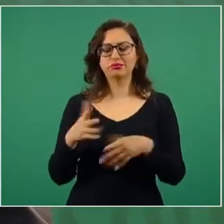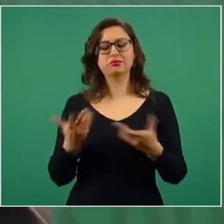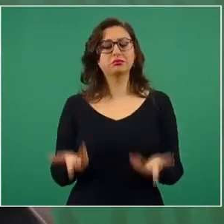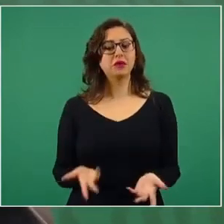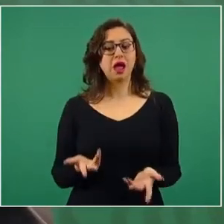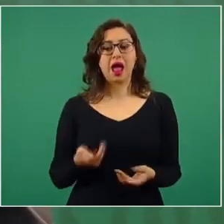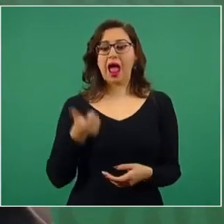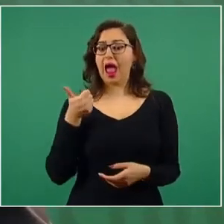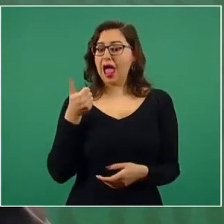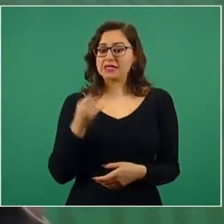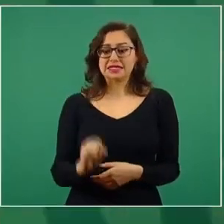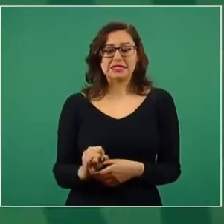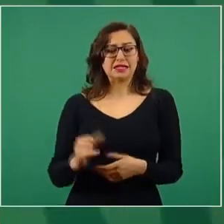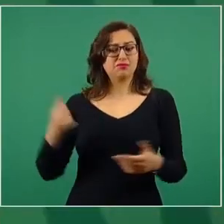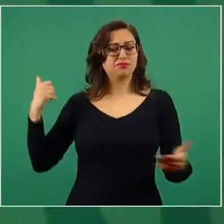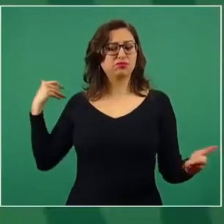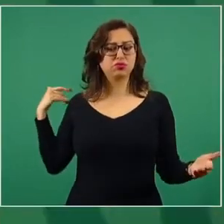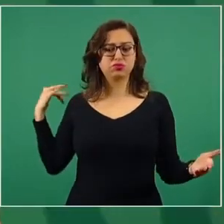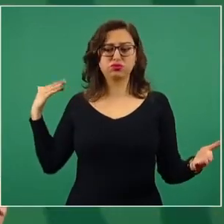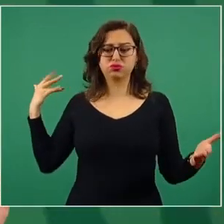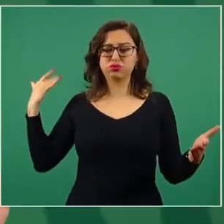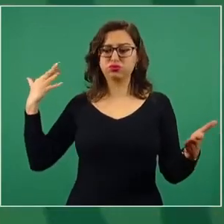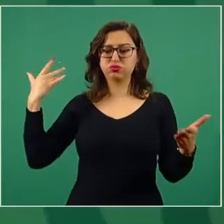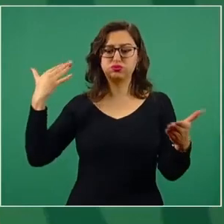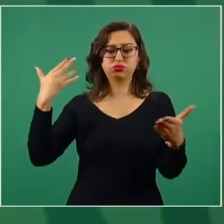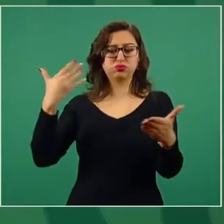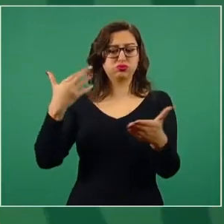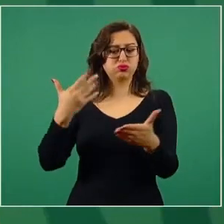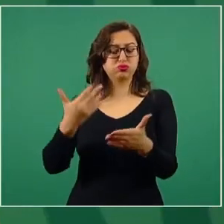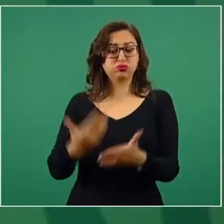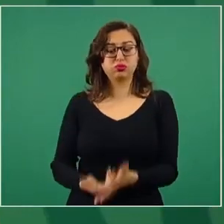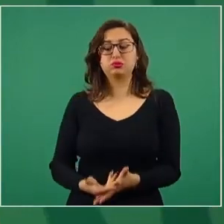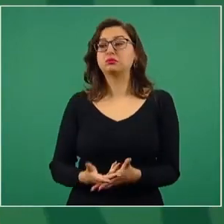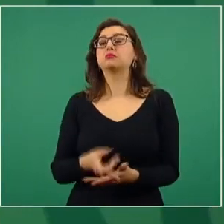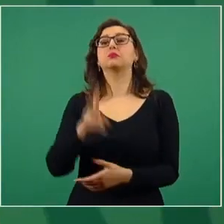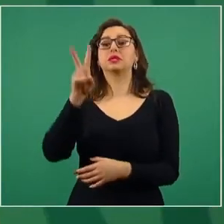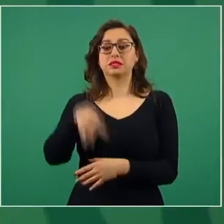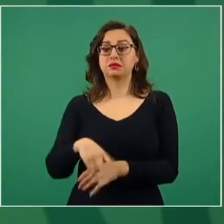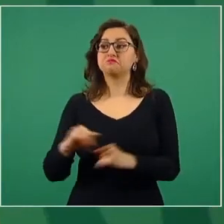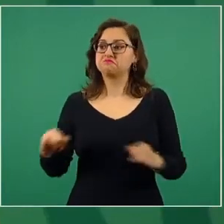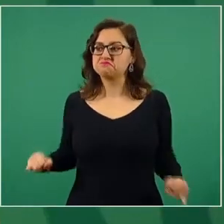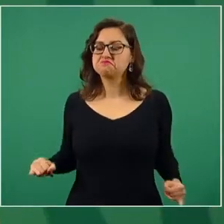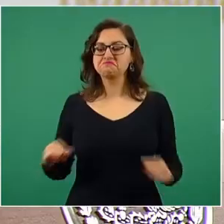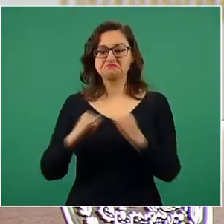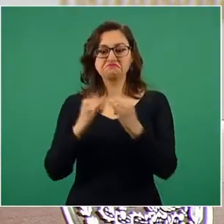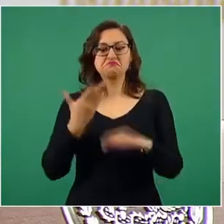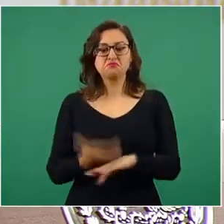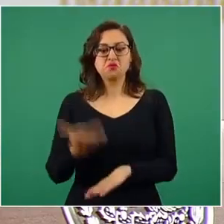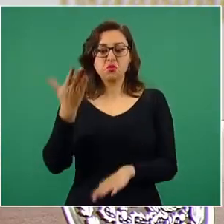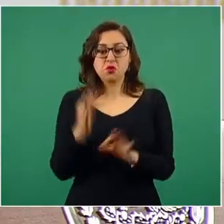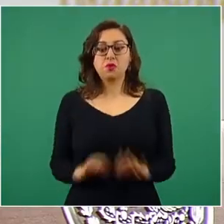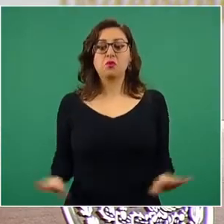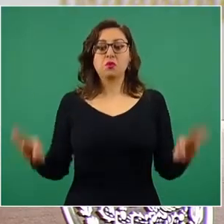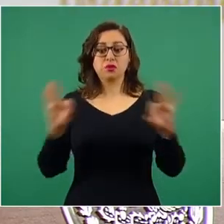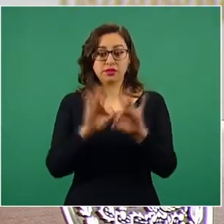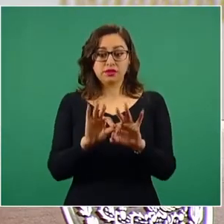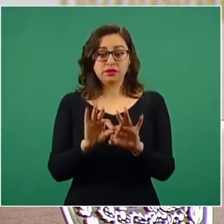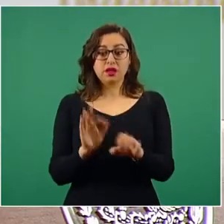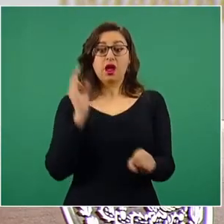conducido, se ha consolidado como una institución importante, y en estos momentos, en estos tiempos,